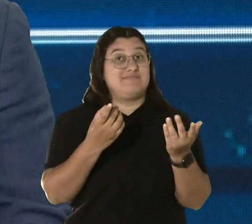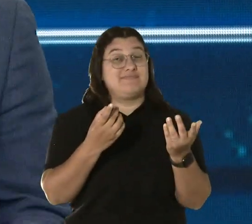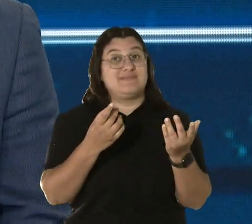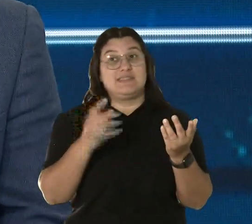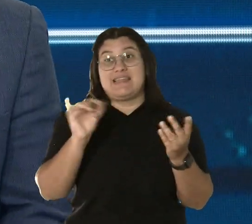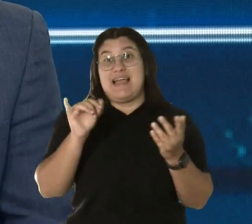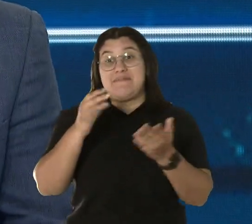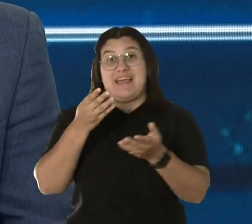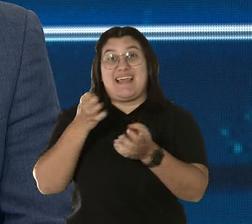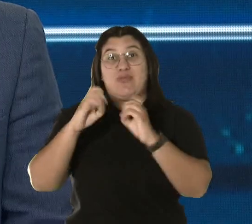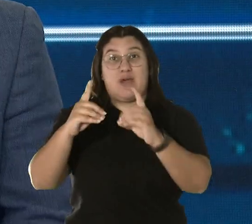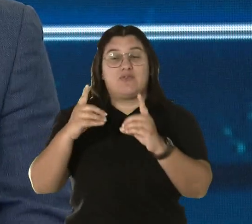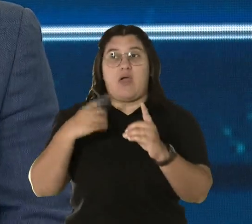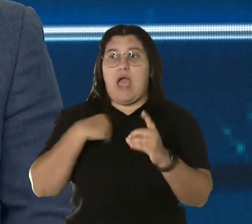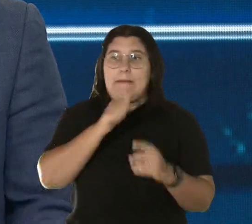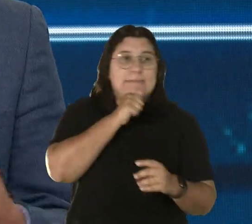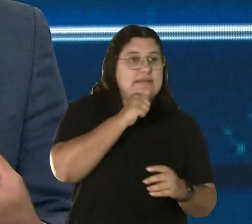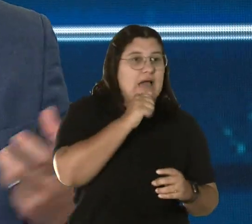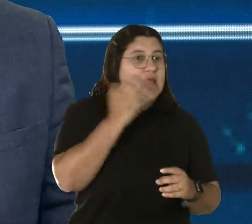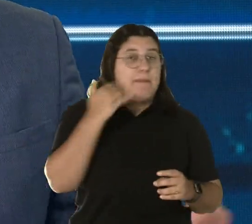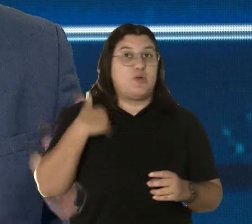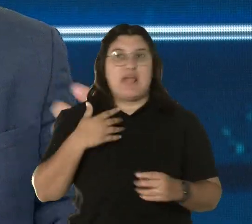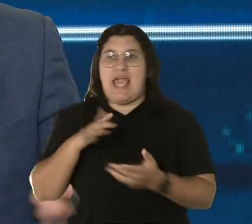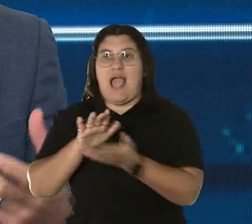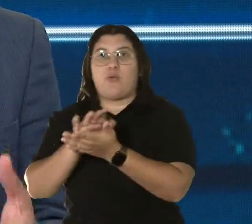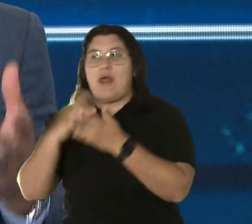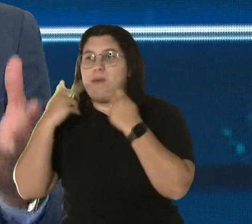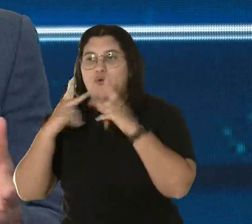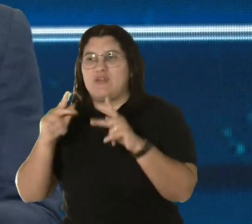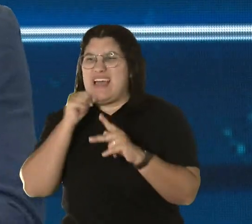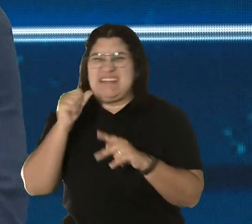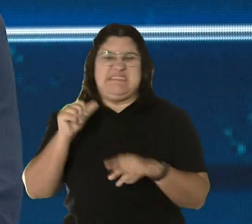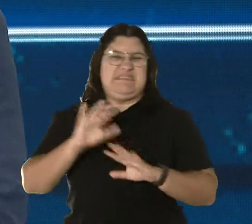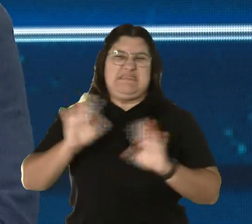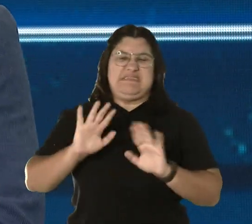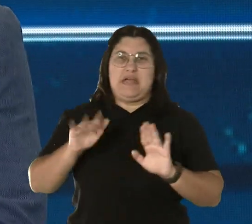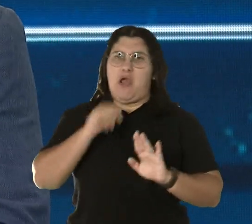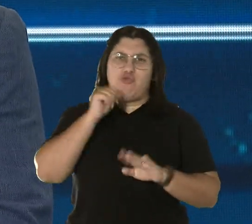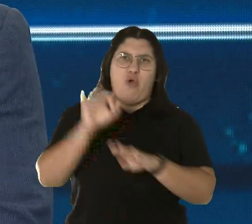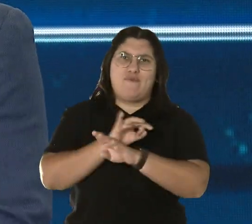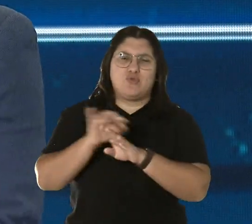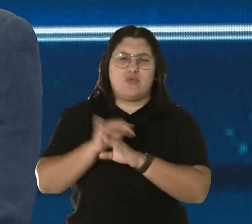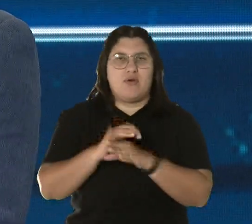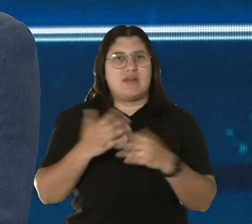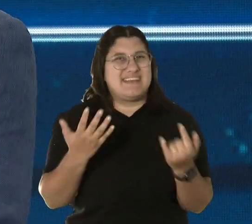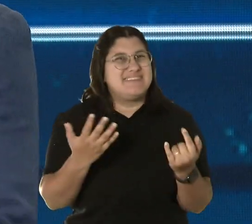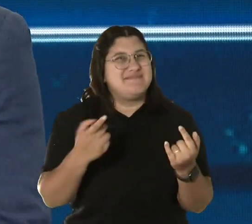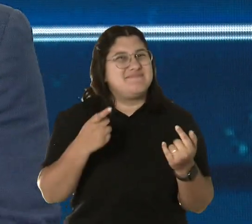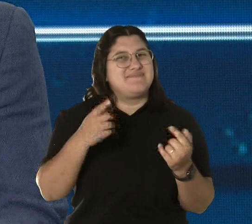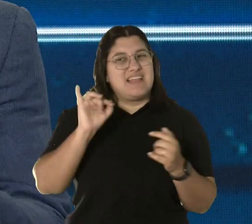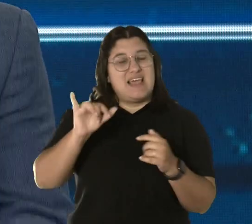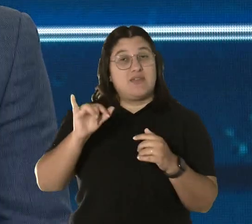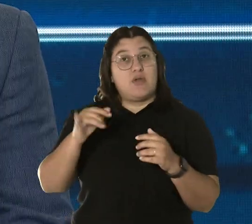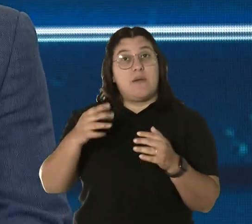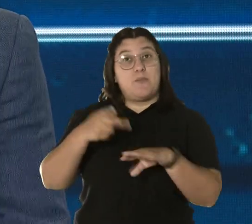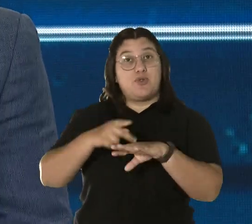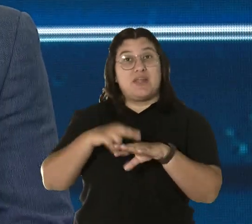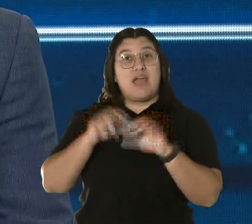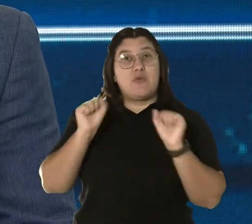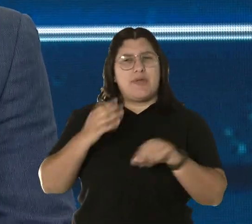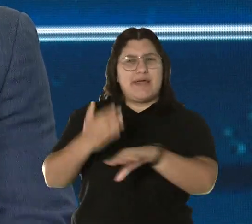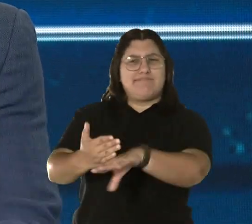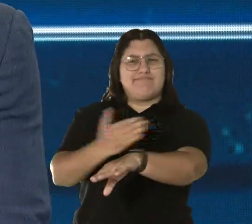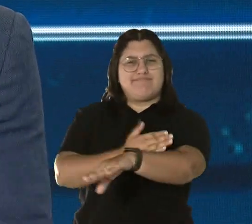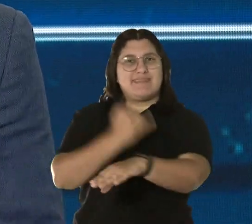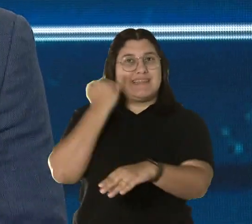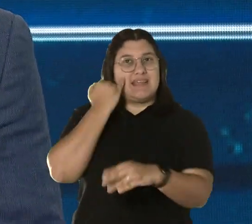la pública no funciona. Eso, si tú arreglas esos pilares que son responsabilidades del gobierno, yo te aseguro a ti que el puertorriqueño trabajador va a tener